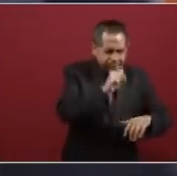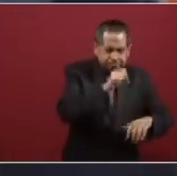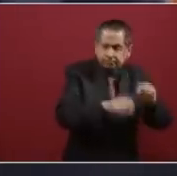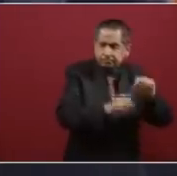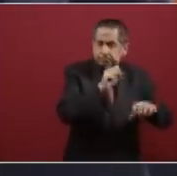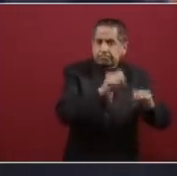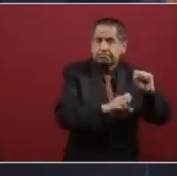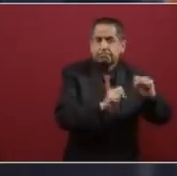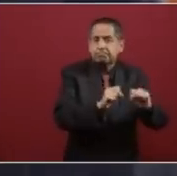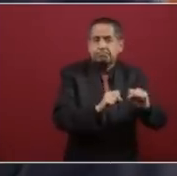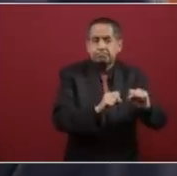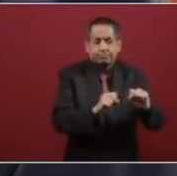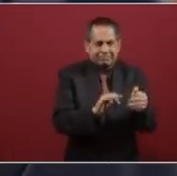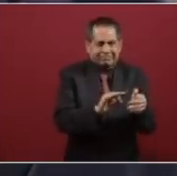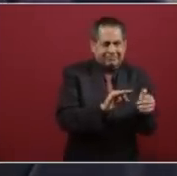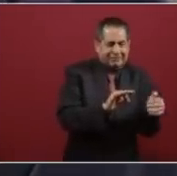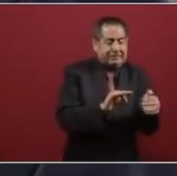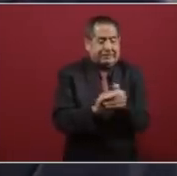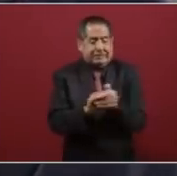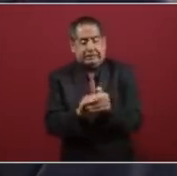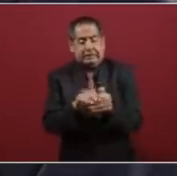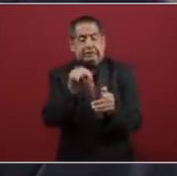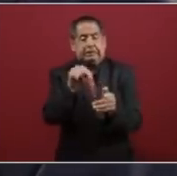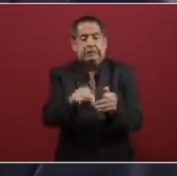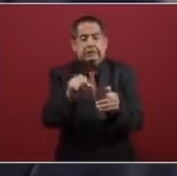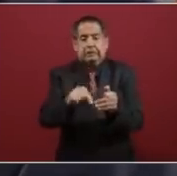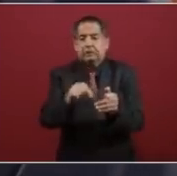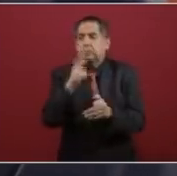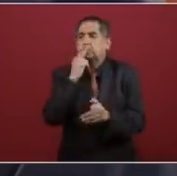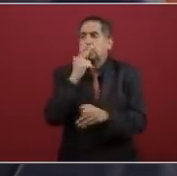dentro o muy cerca de una reserva natural,